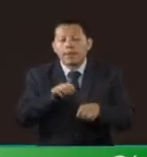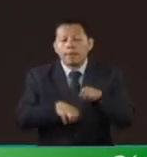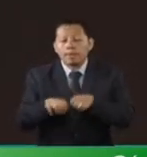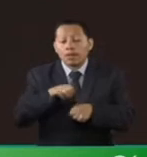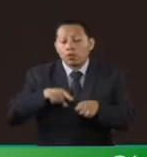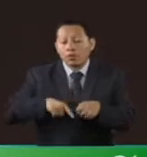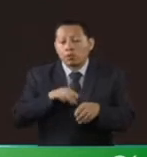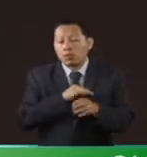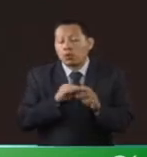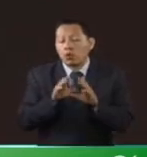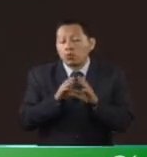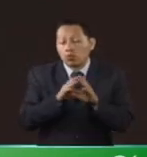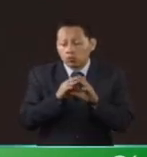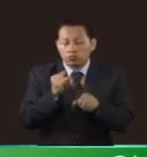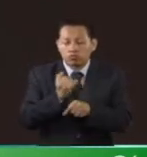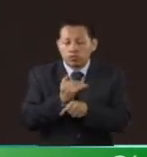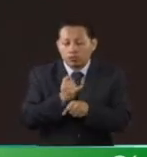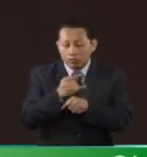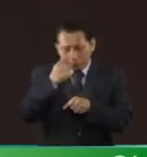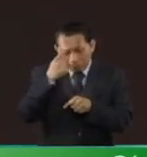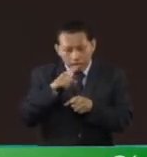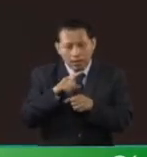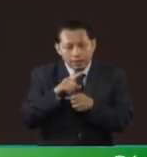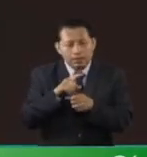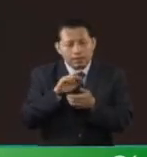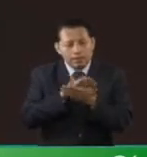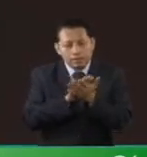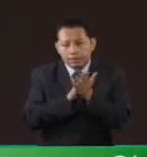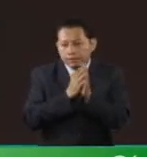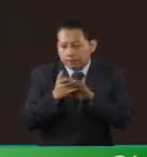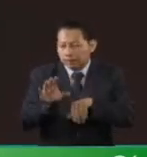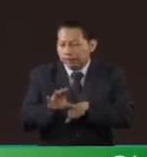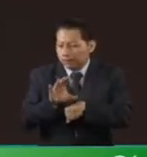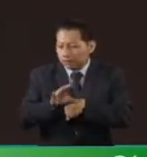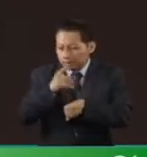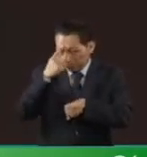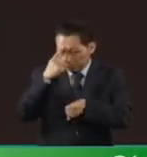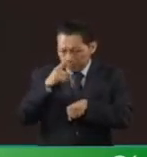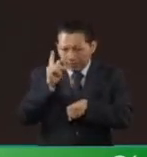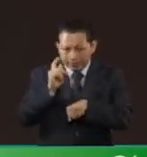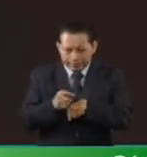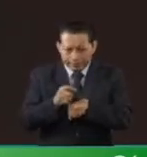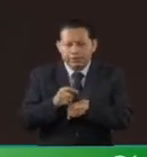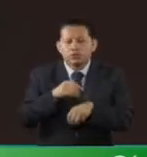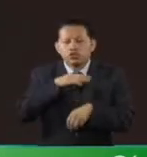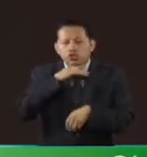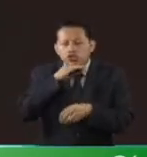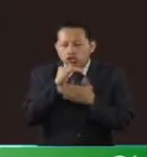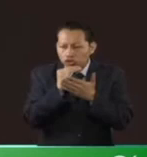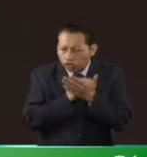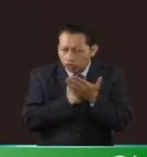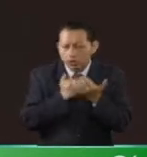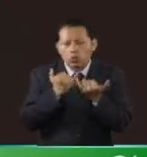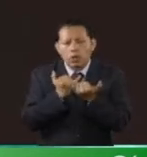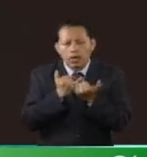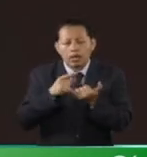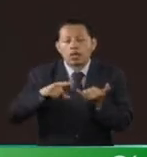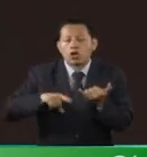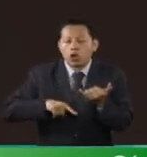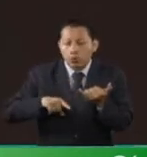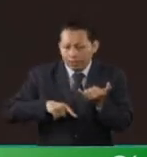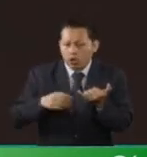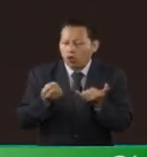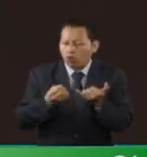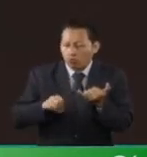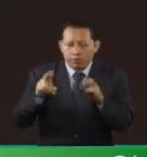estado se convierte en un obstáculo para la transición energética para la reducción de emisiones y las obligaciones del estado mexicano en